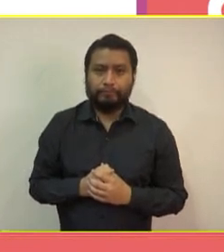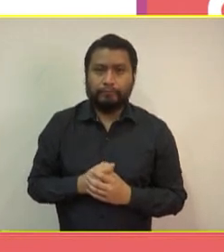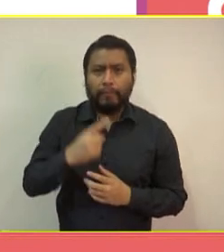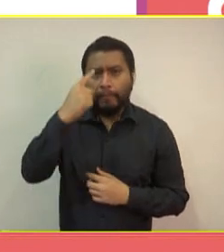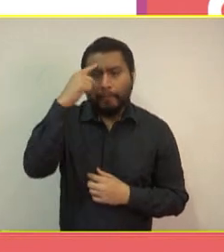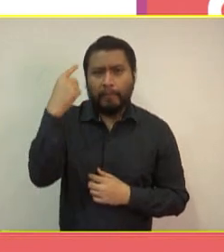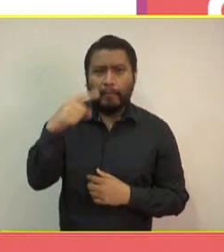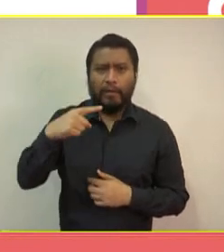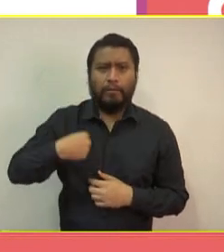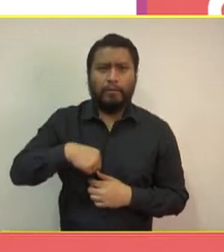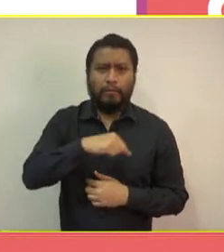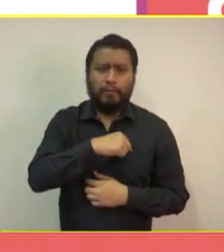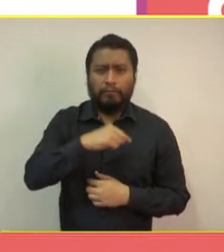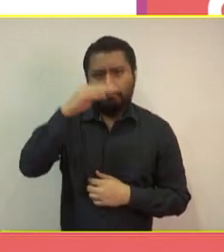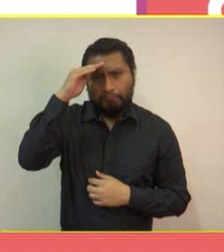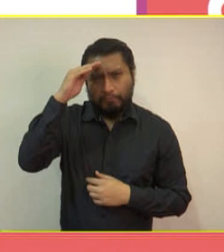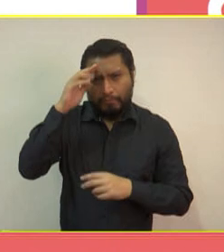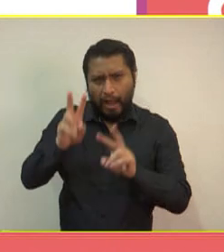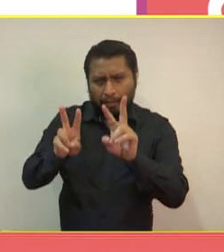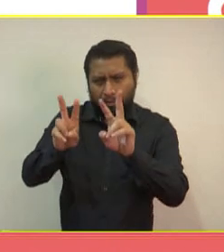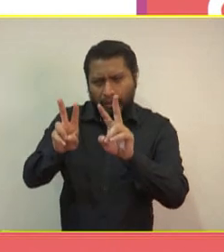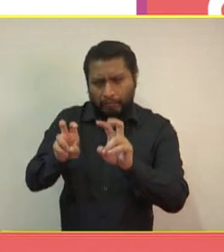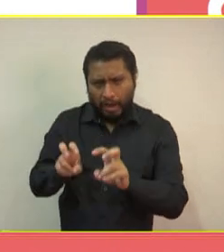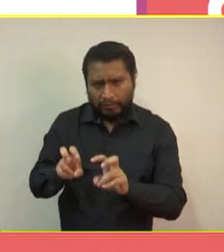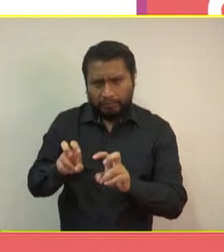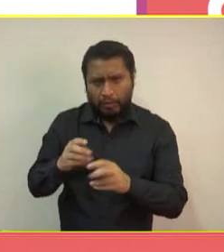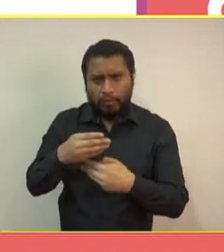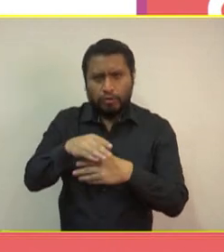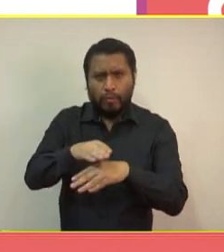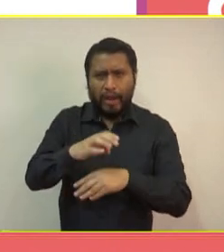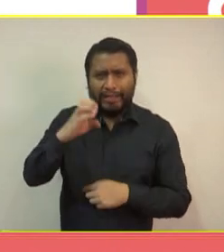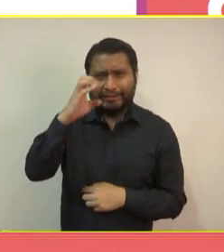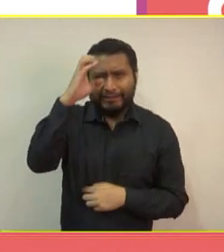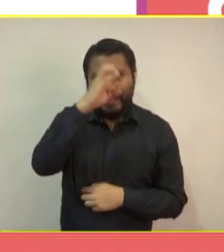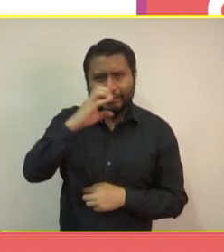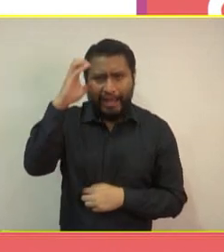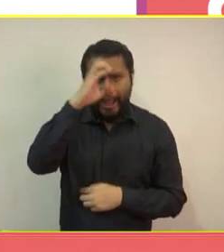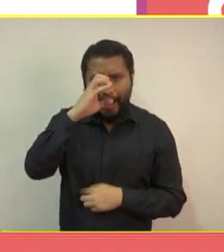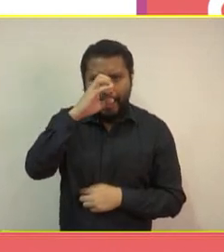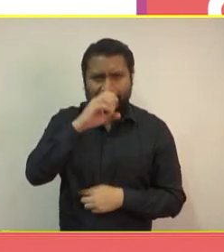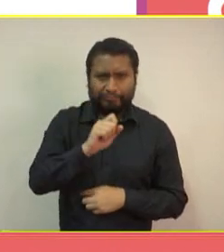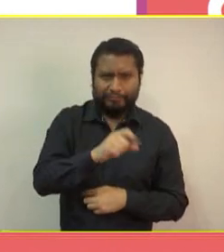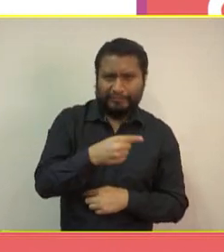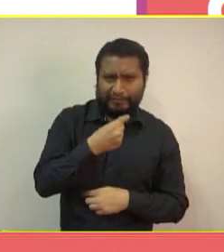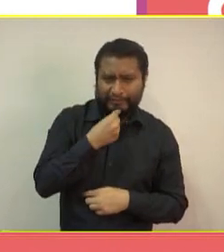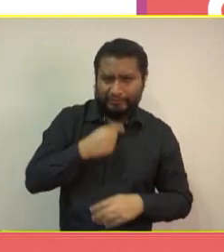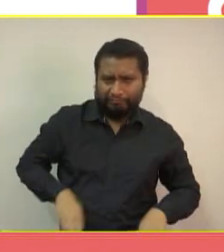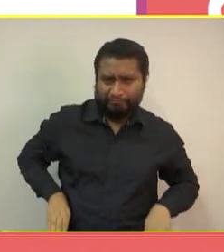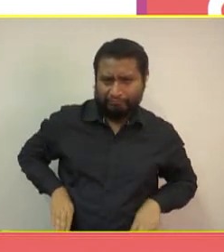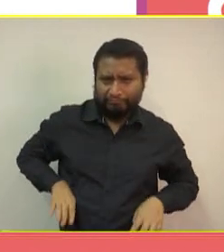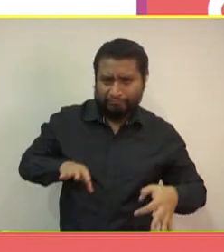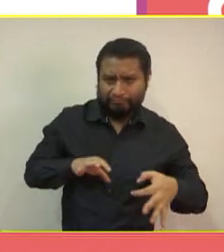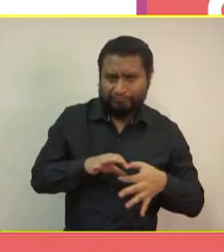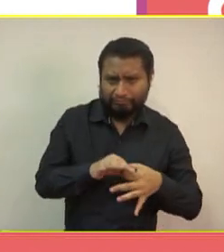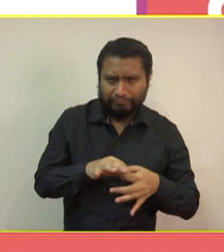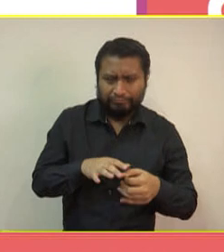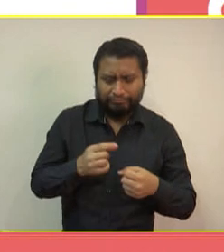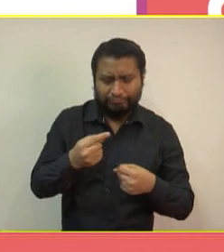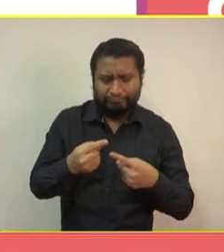qué temas aborda la ciencia respecto con los niños. Y notamos que no propone